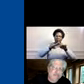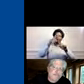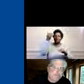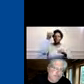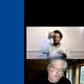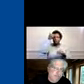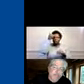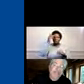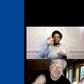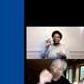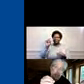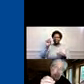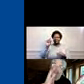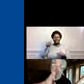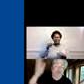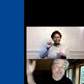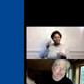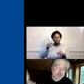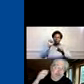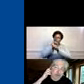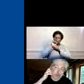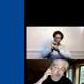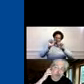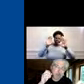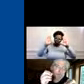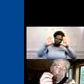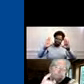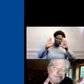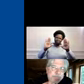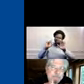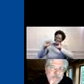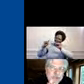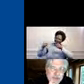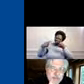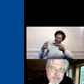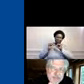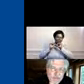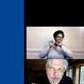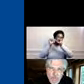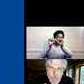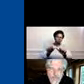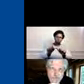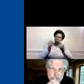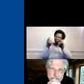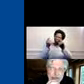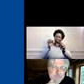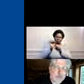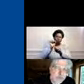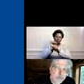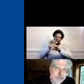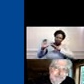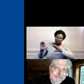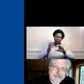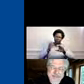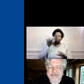Entonces, sí, nosotros estamos al tanto del trabajo excelentísimo que han hecho los DSPs y que continuarán a